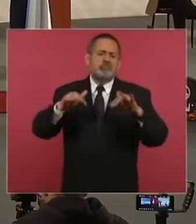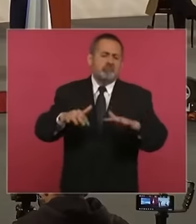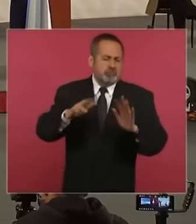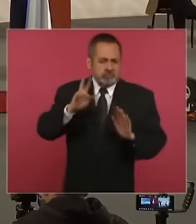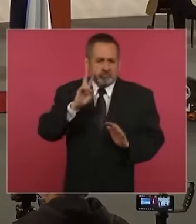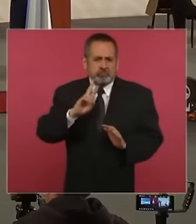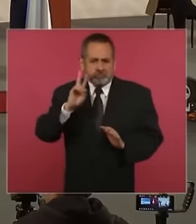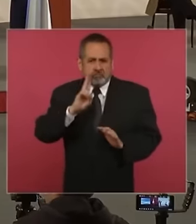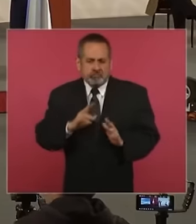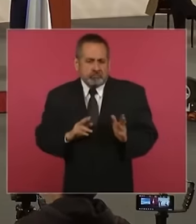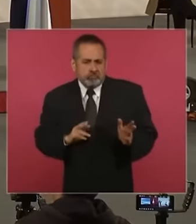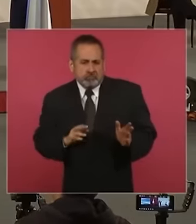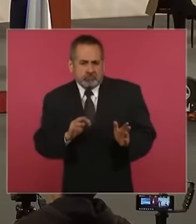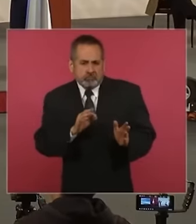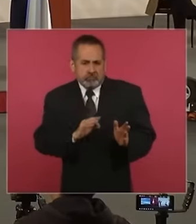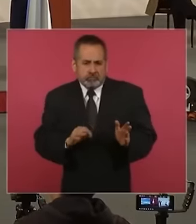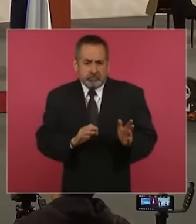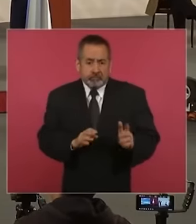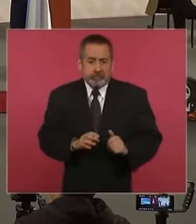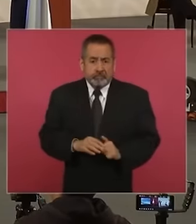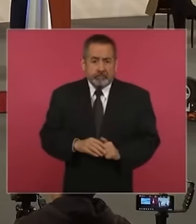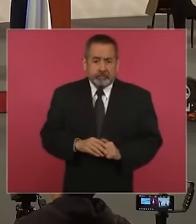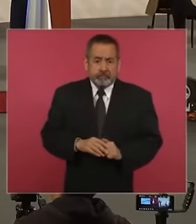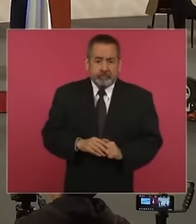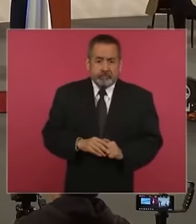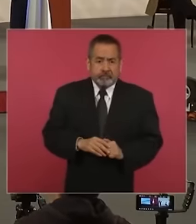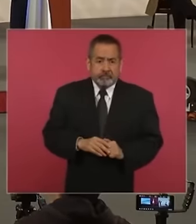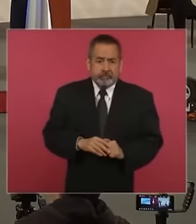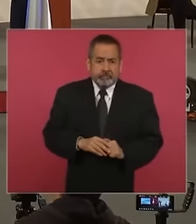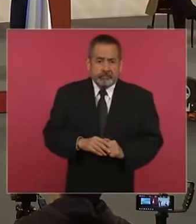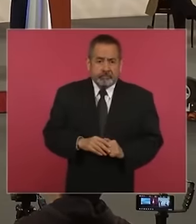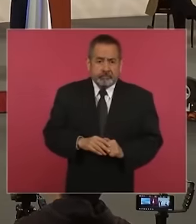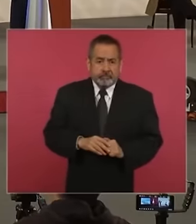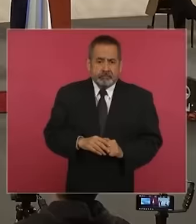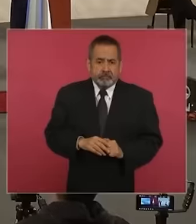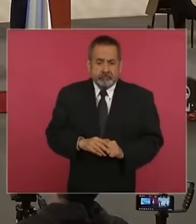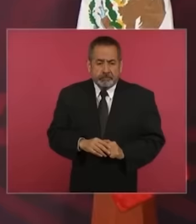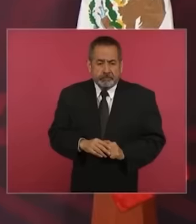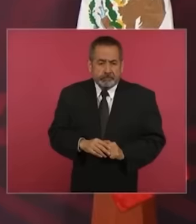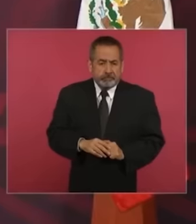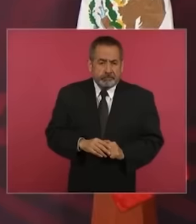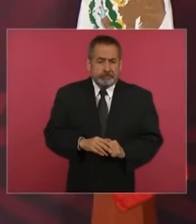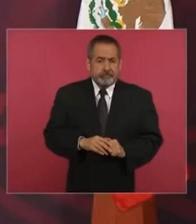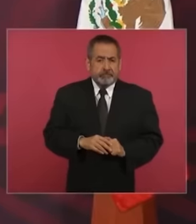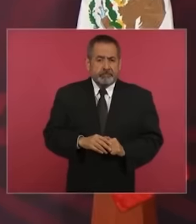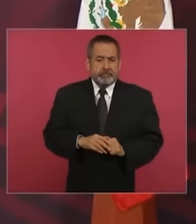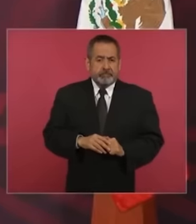ya